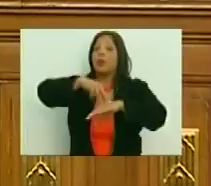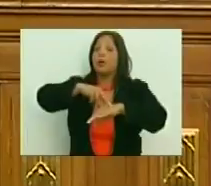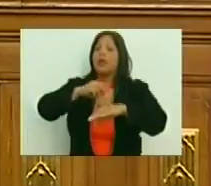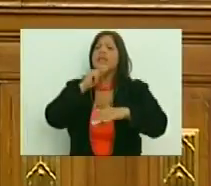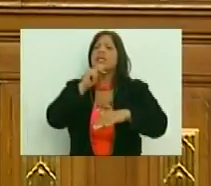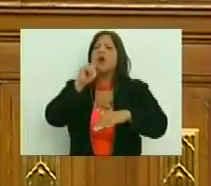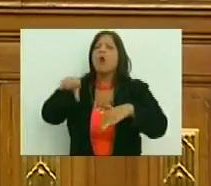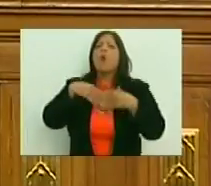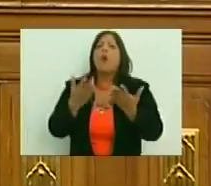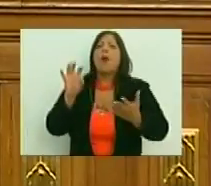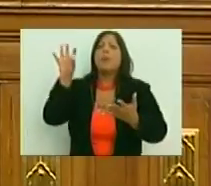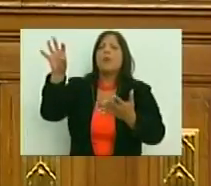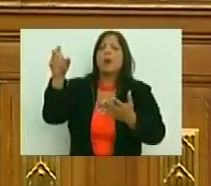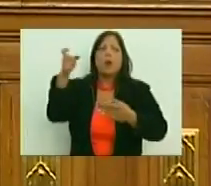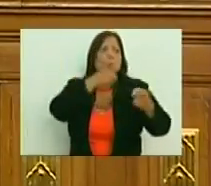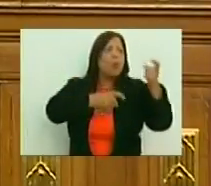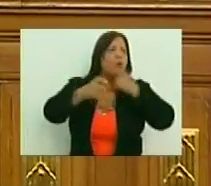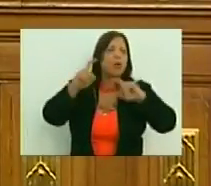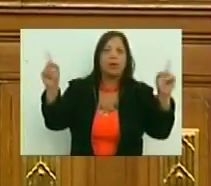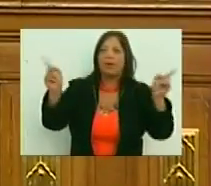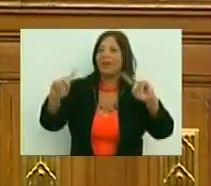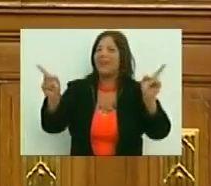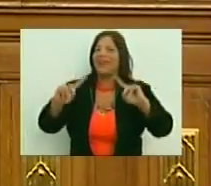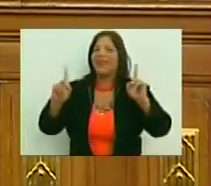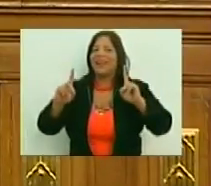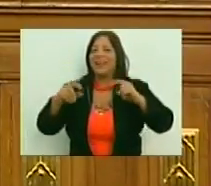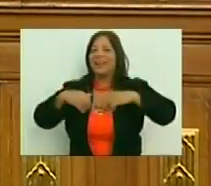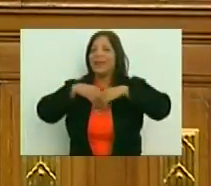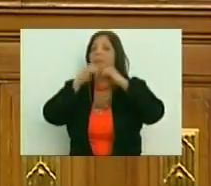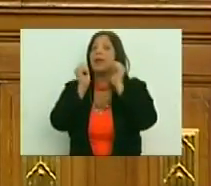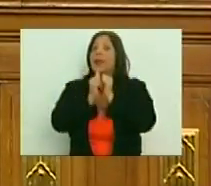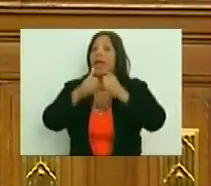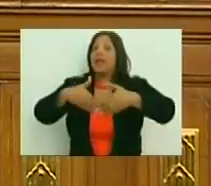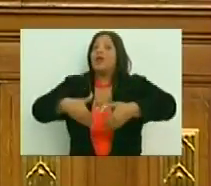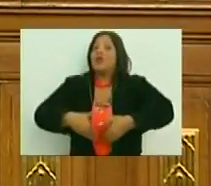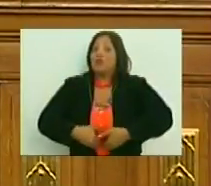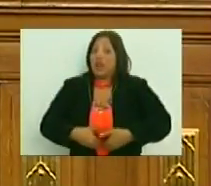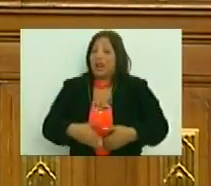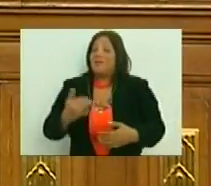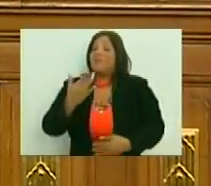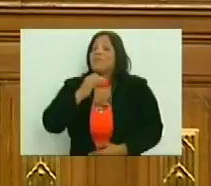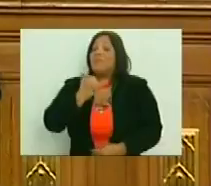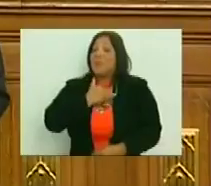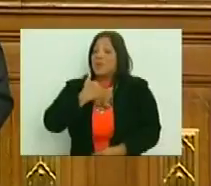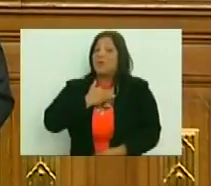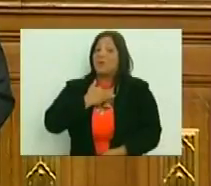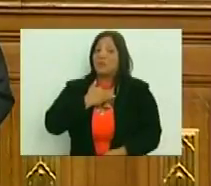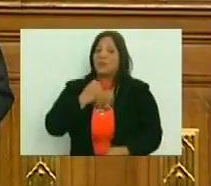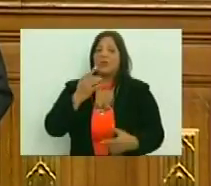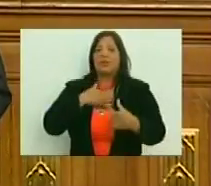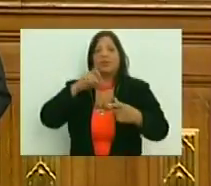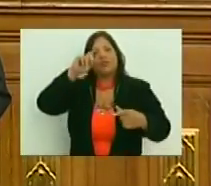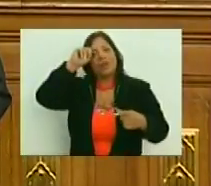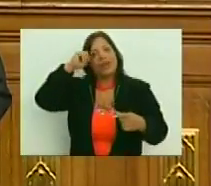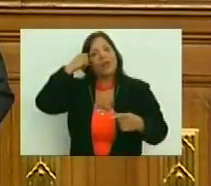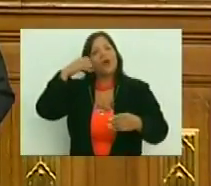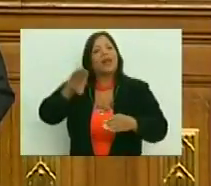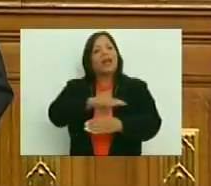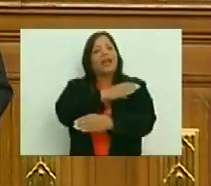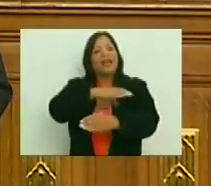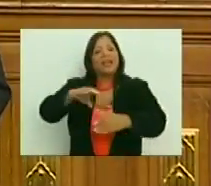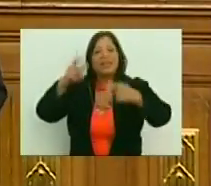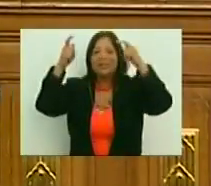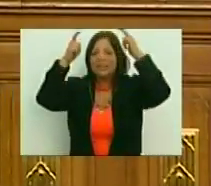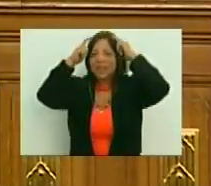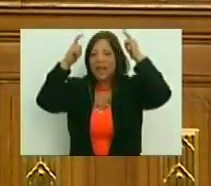patria, no la busque, tendrá que pelear y luchar por ella. Y allí es cuando uno recuerda la canción de Chávez, que